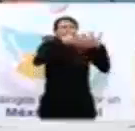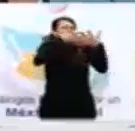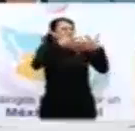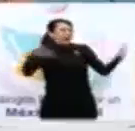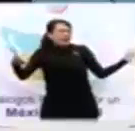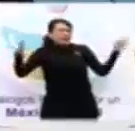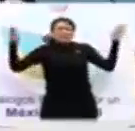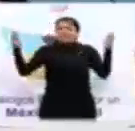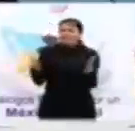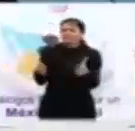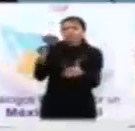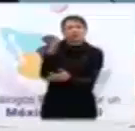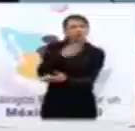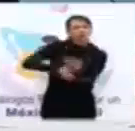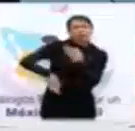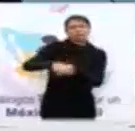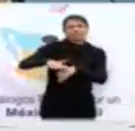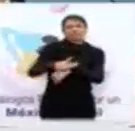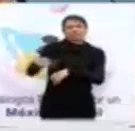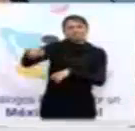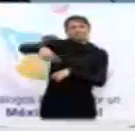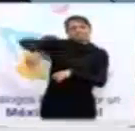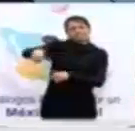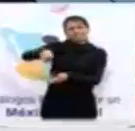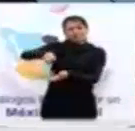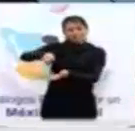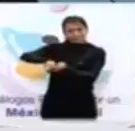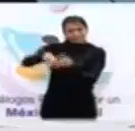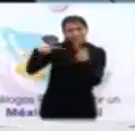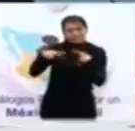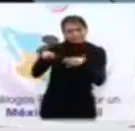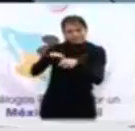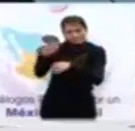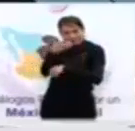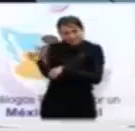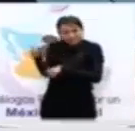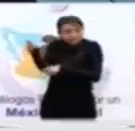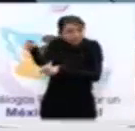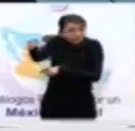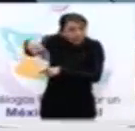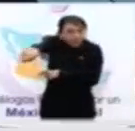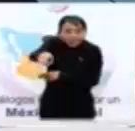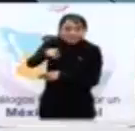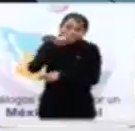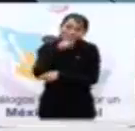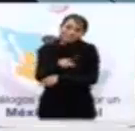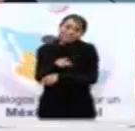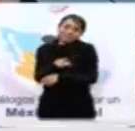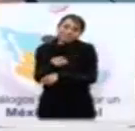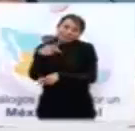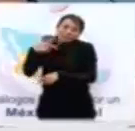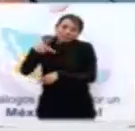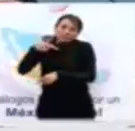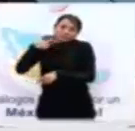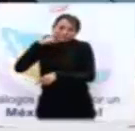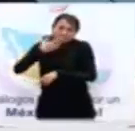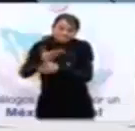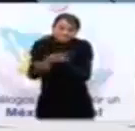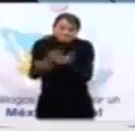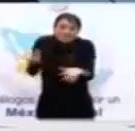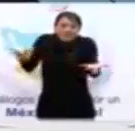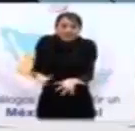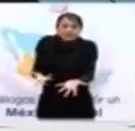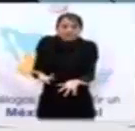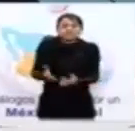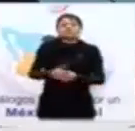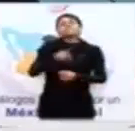manos de esa población rural. Y finalmente quisiera mencionar un tema que es de futuro, que lo suscribimos hace 2 años